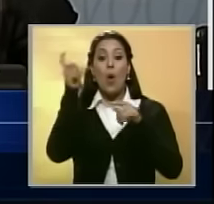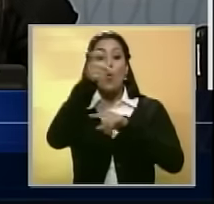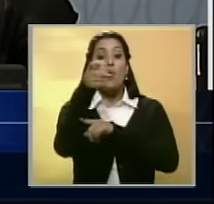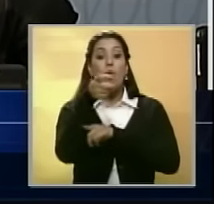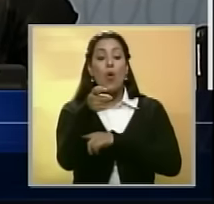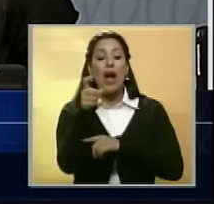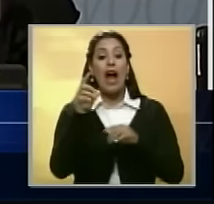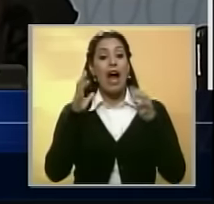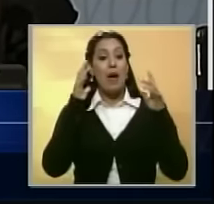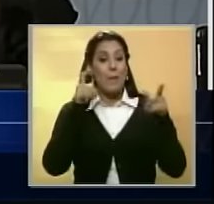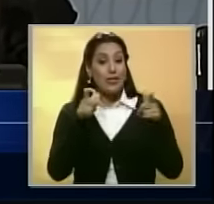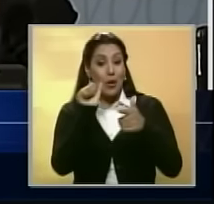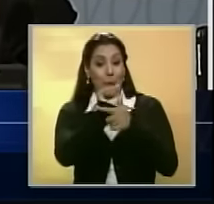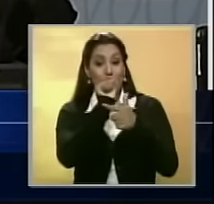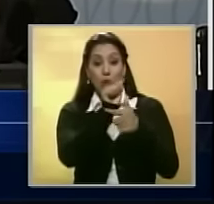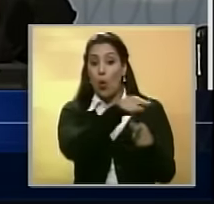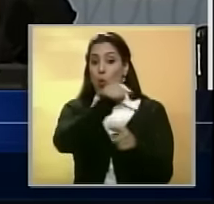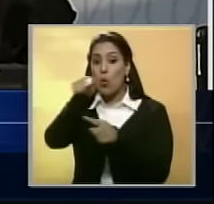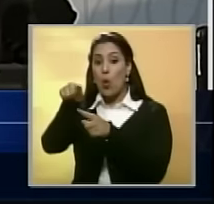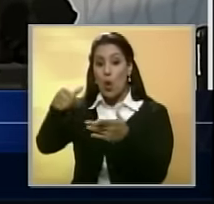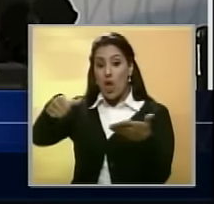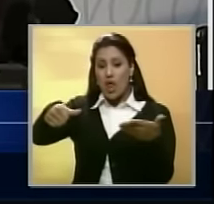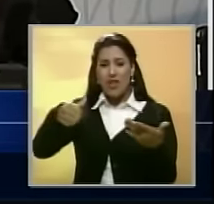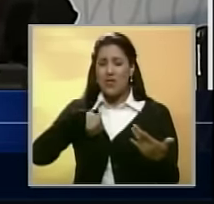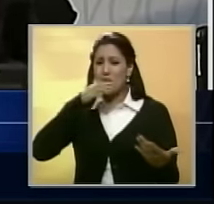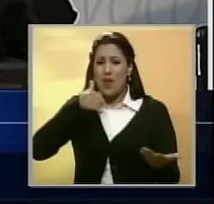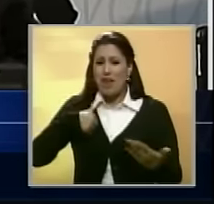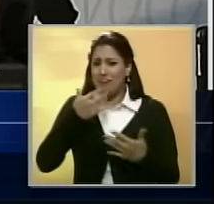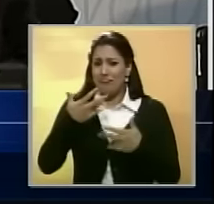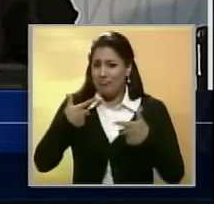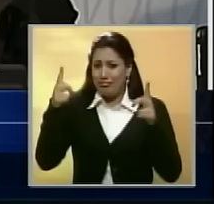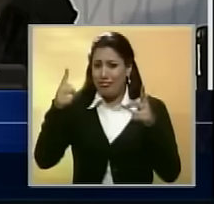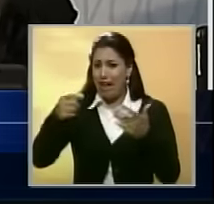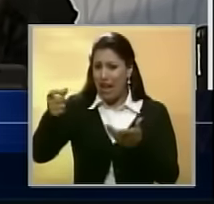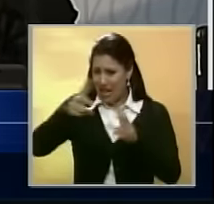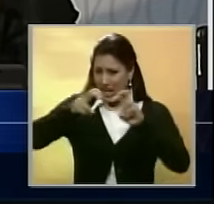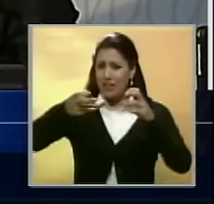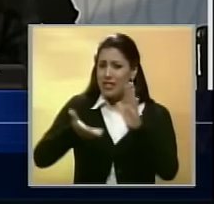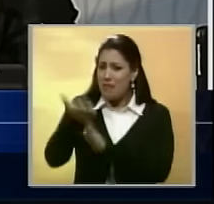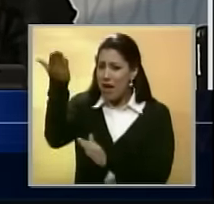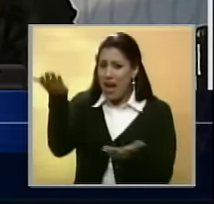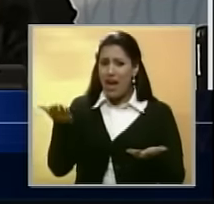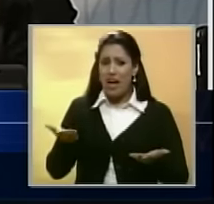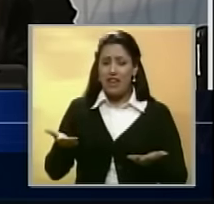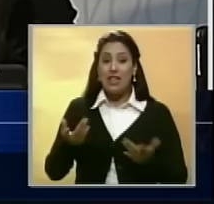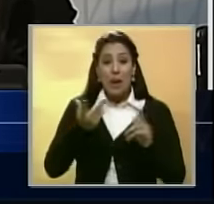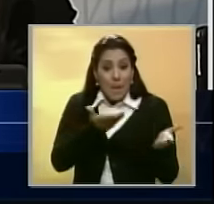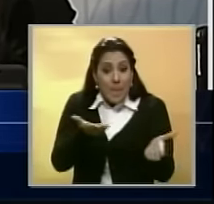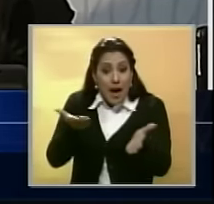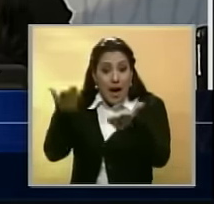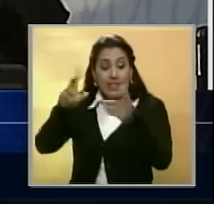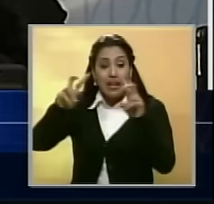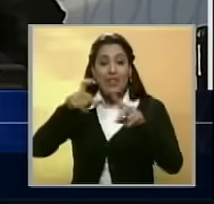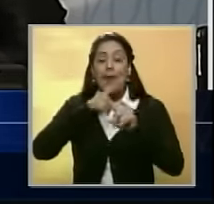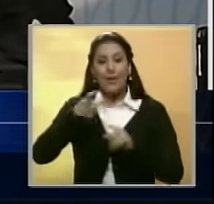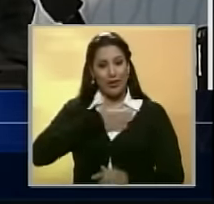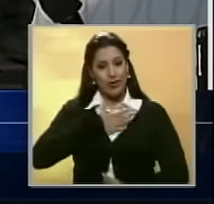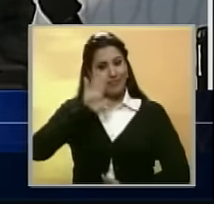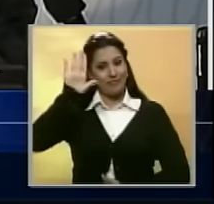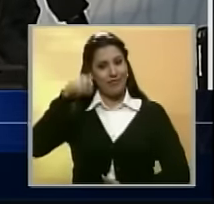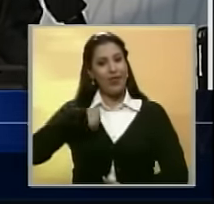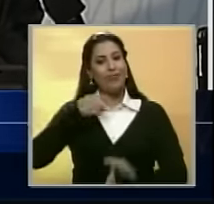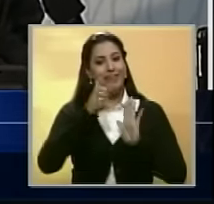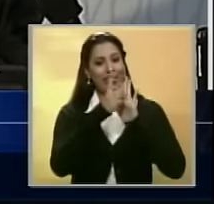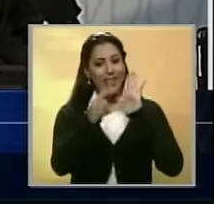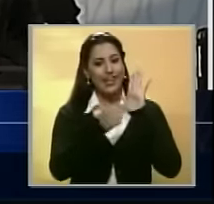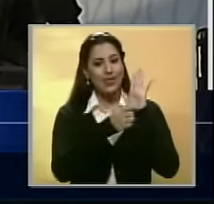buscando gente que vaya a hacer la dactiloscopia. Nosotros no tenemos problema, que revisen lo que quieran revisar, pero nosotros tenemos el derecho,